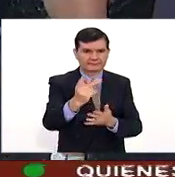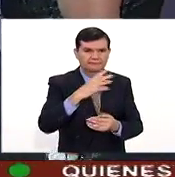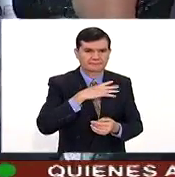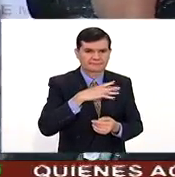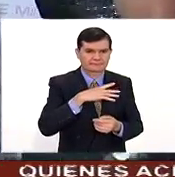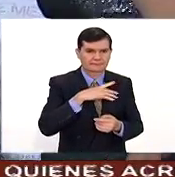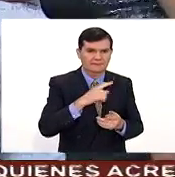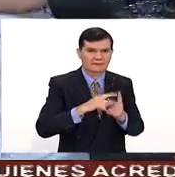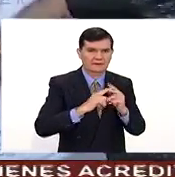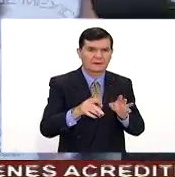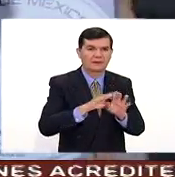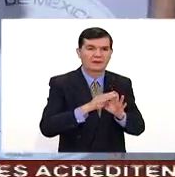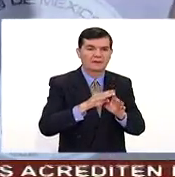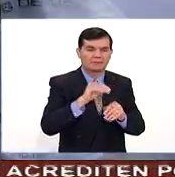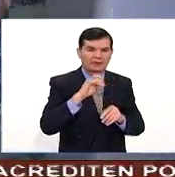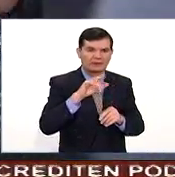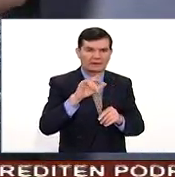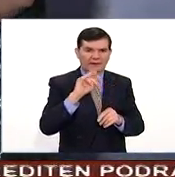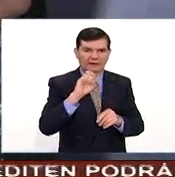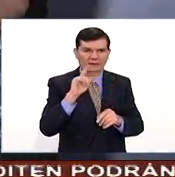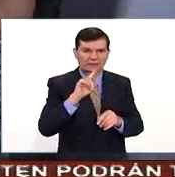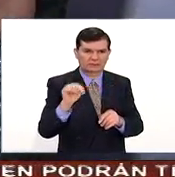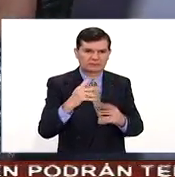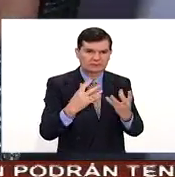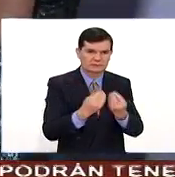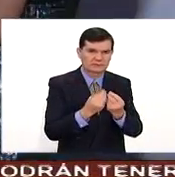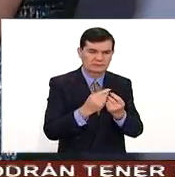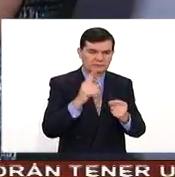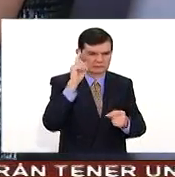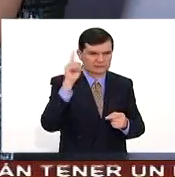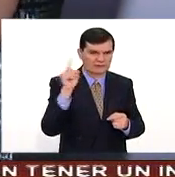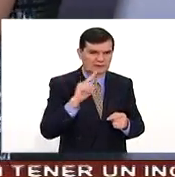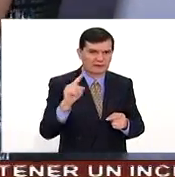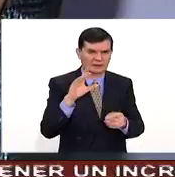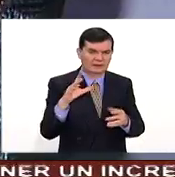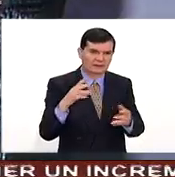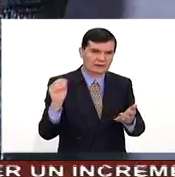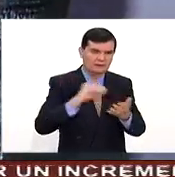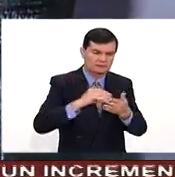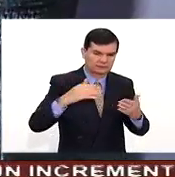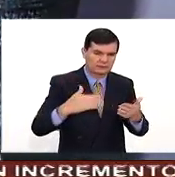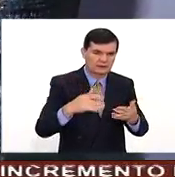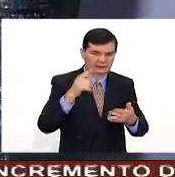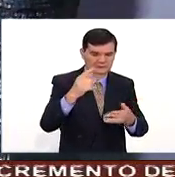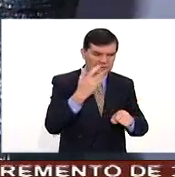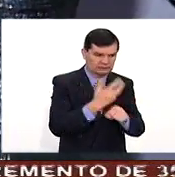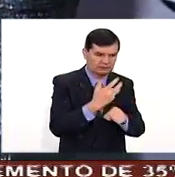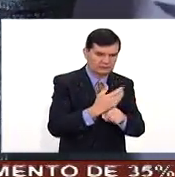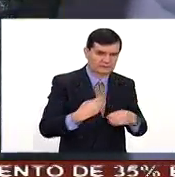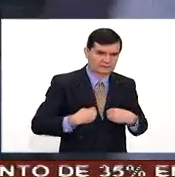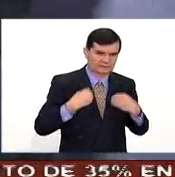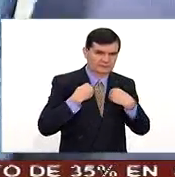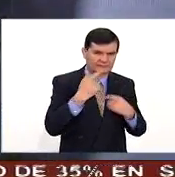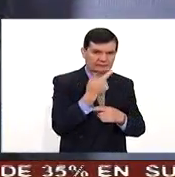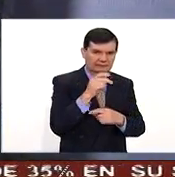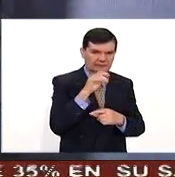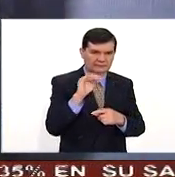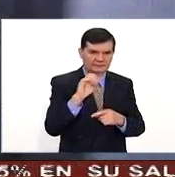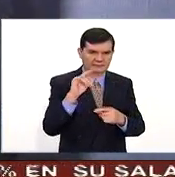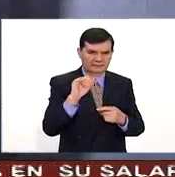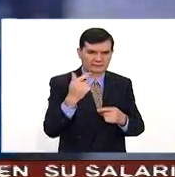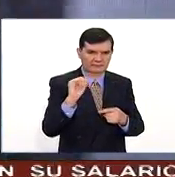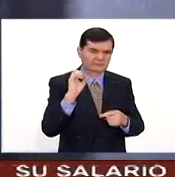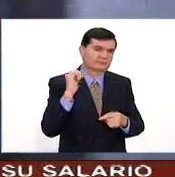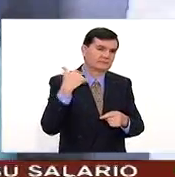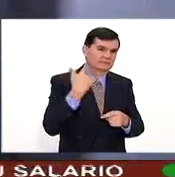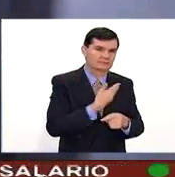encuentra el migrante Manuel de la Cruz, representante popular de Zacatecano, radicados en los Estados Unidos. Greg Salgado,